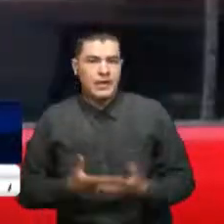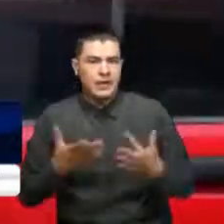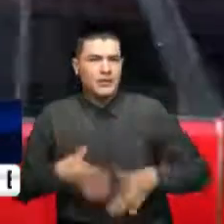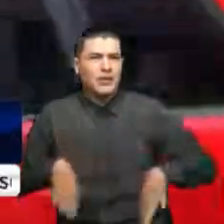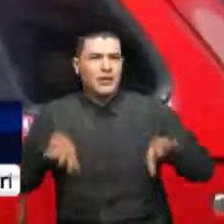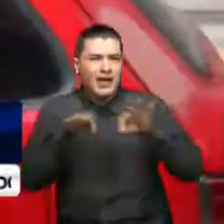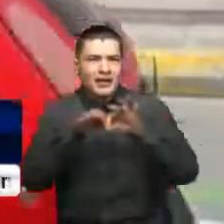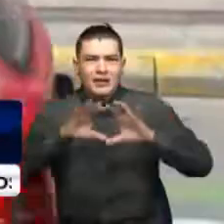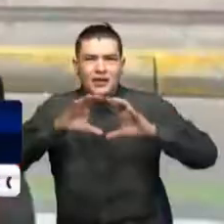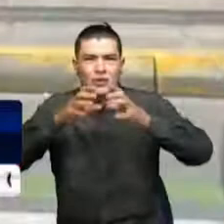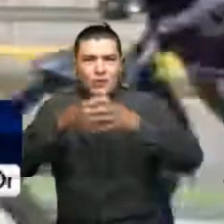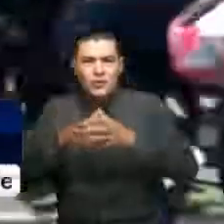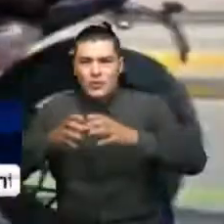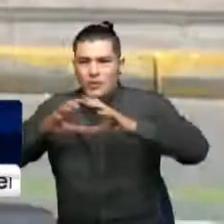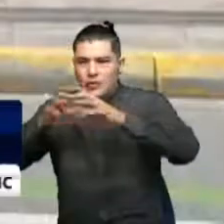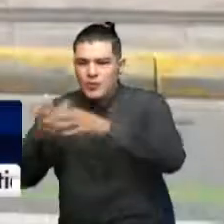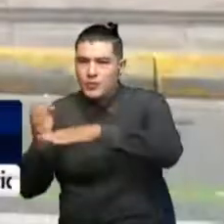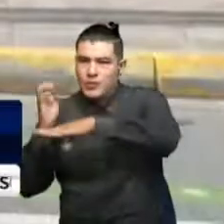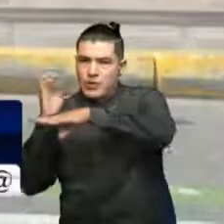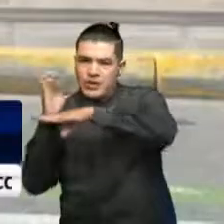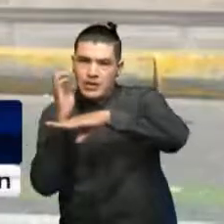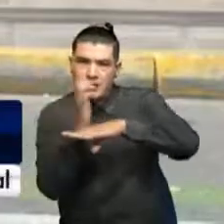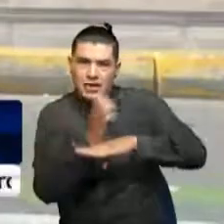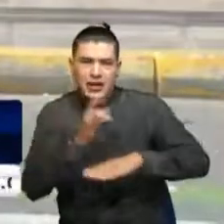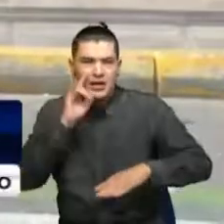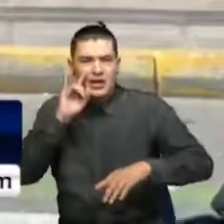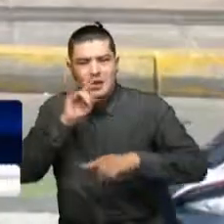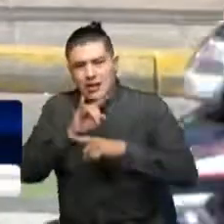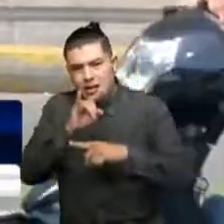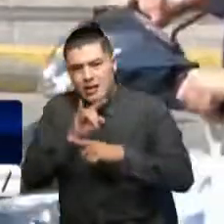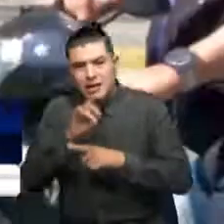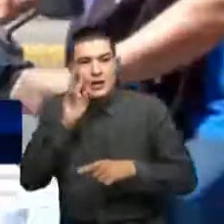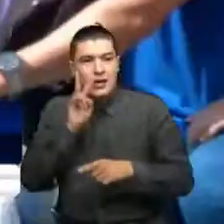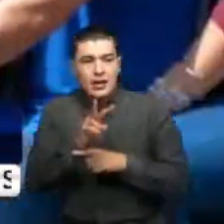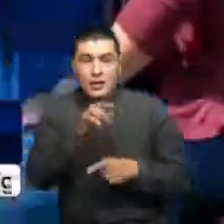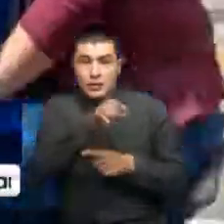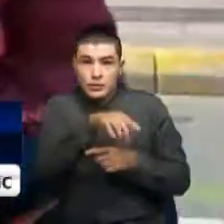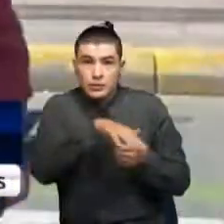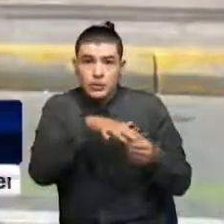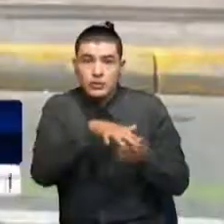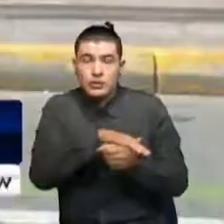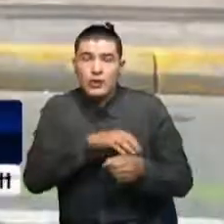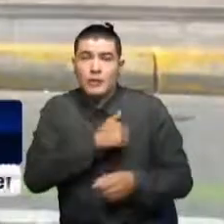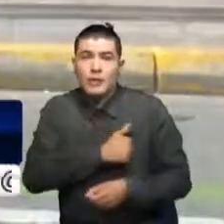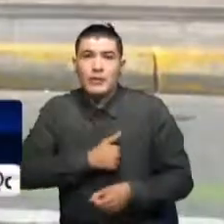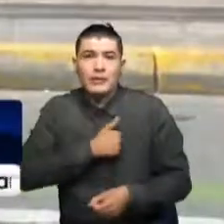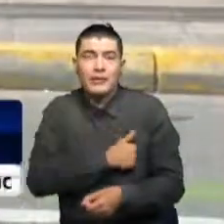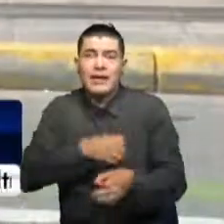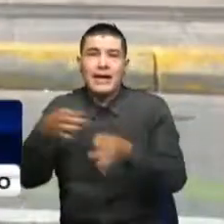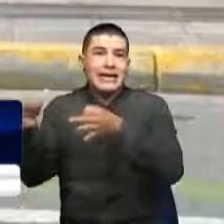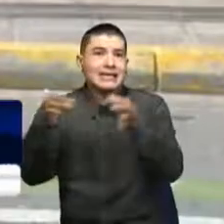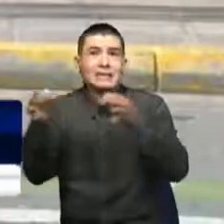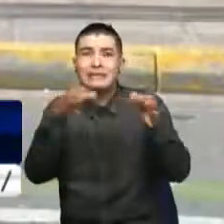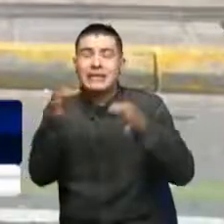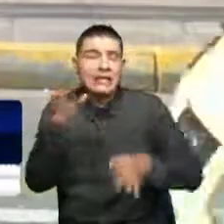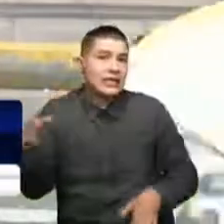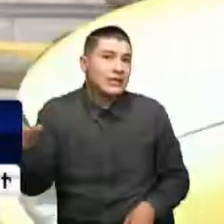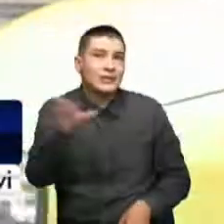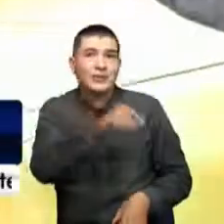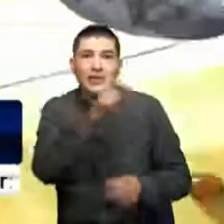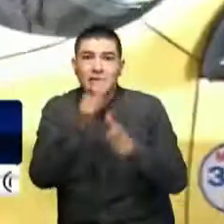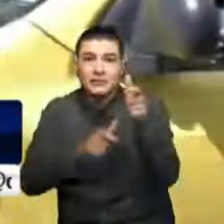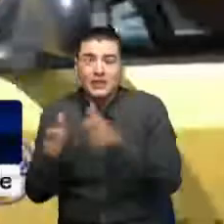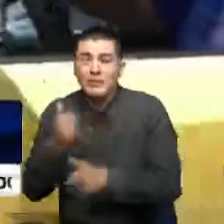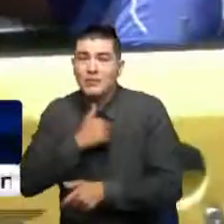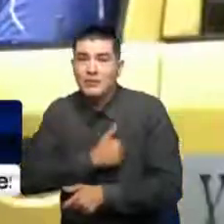gremios y las entidades que están pendientes de esta situación ilustren al ciudadano incluso que haya un